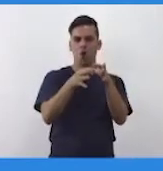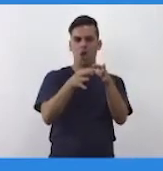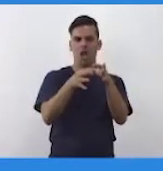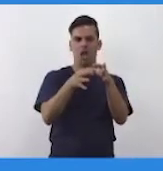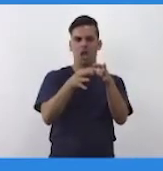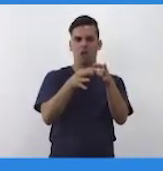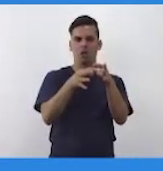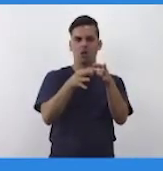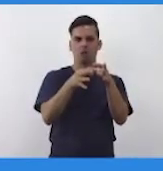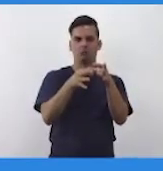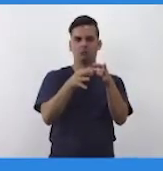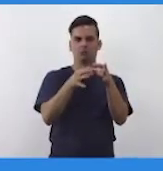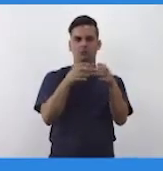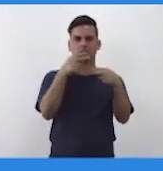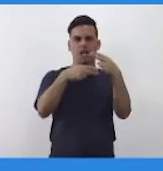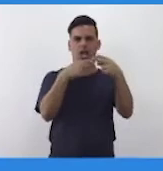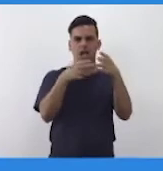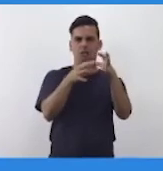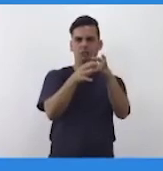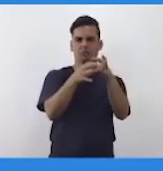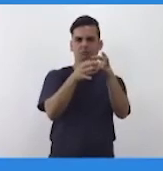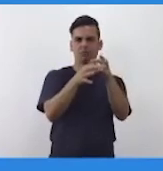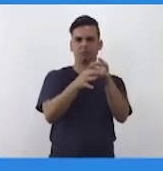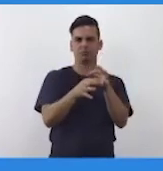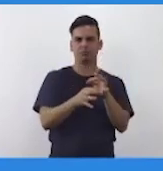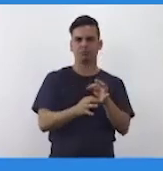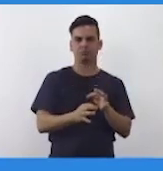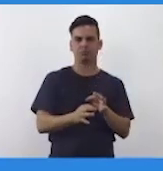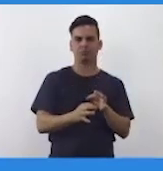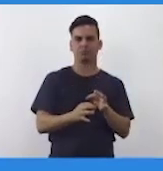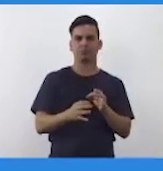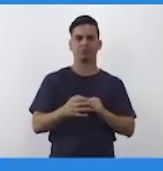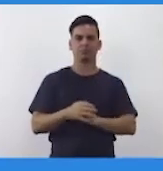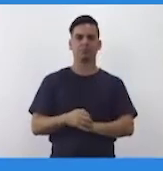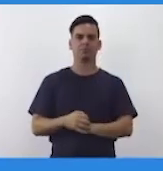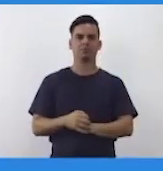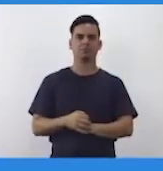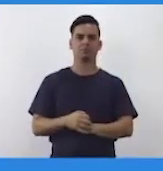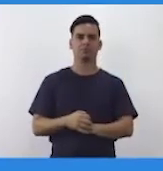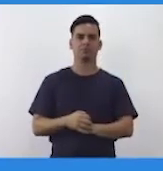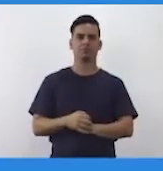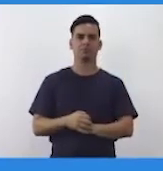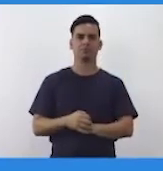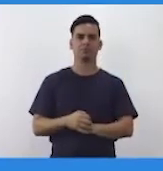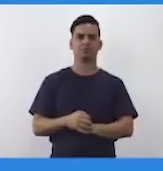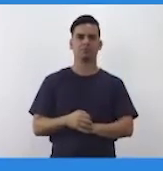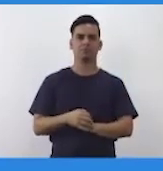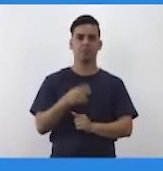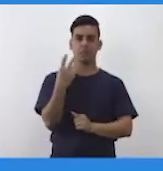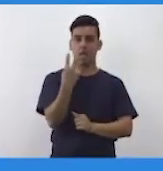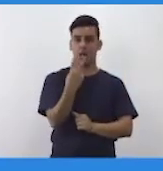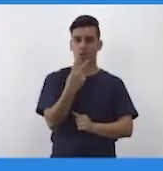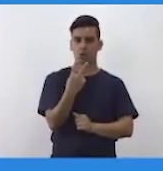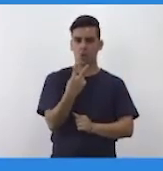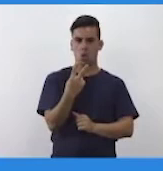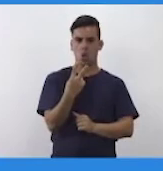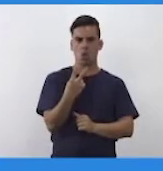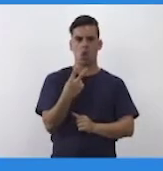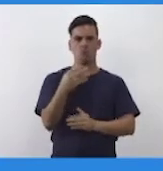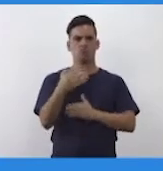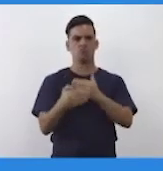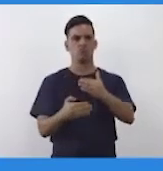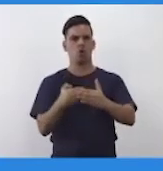forman moléculas más sencillas. Ambas vías metabólicas constituyen